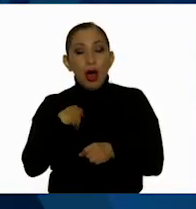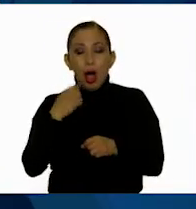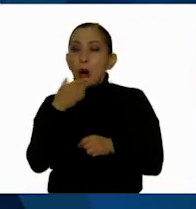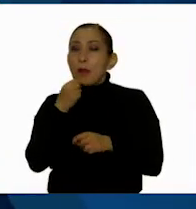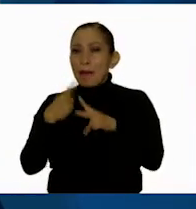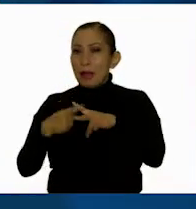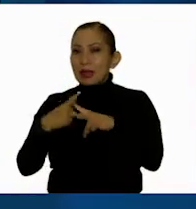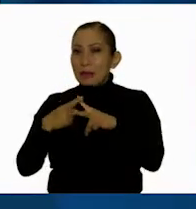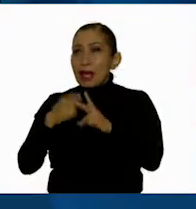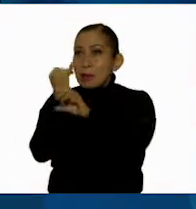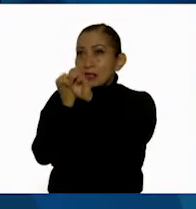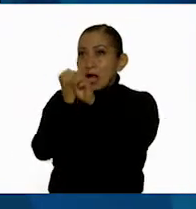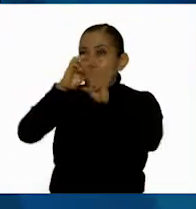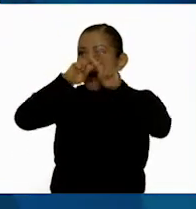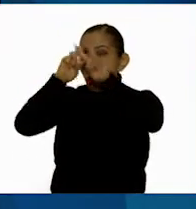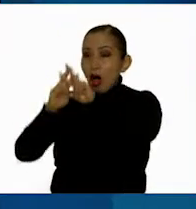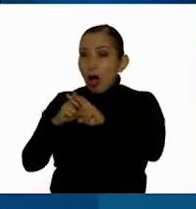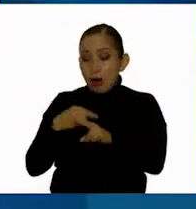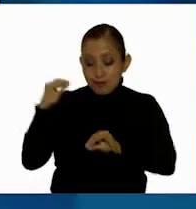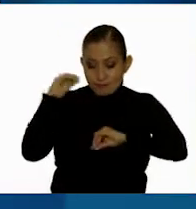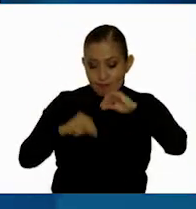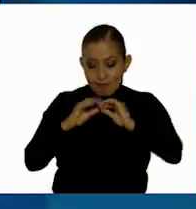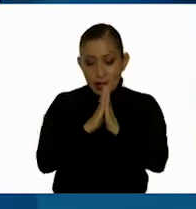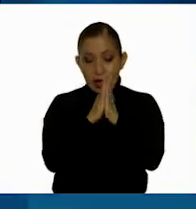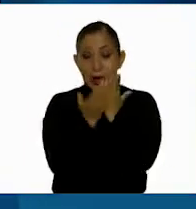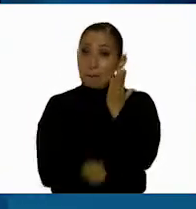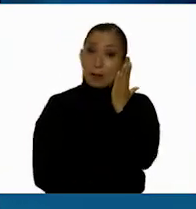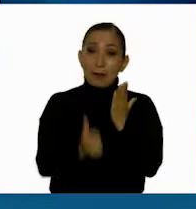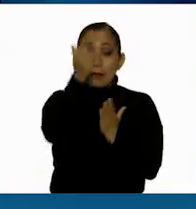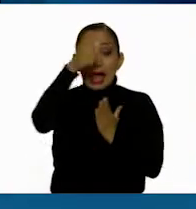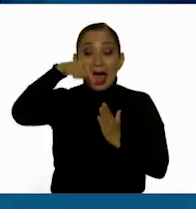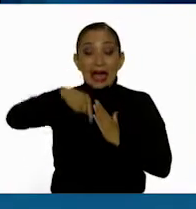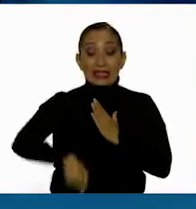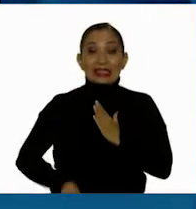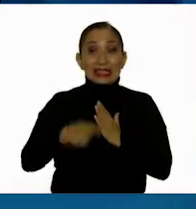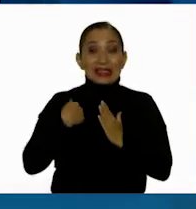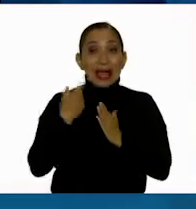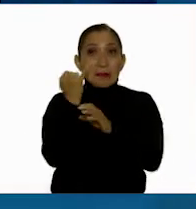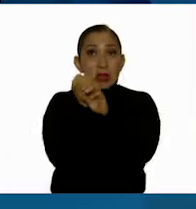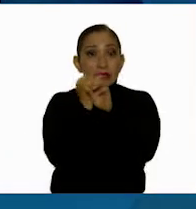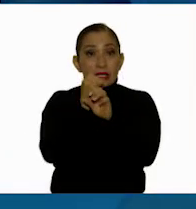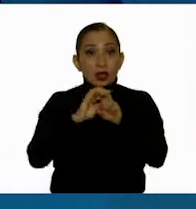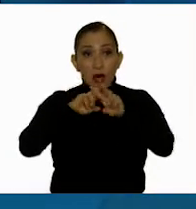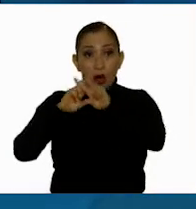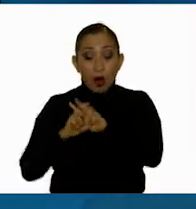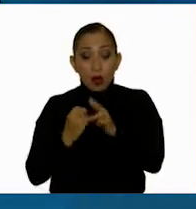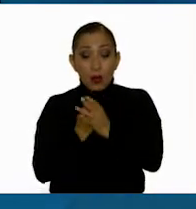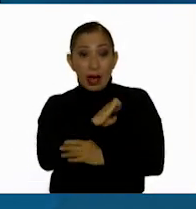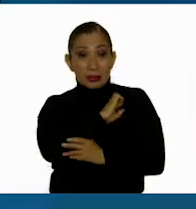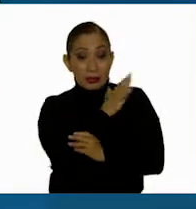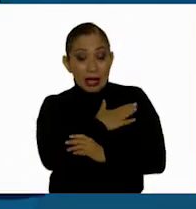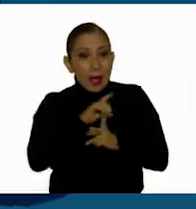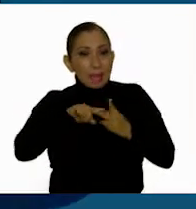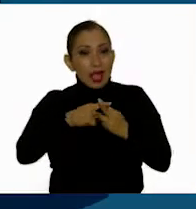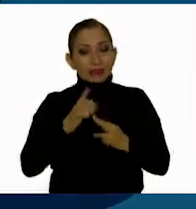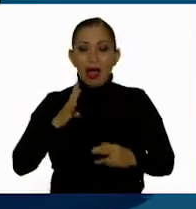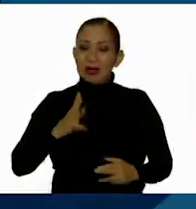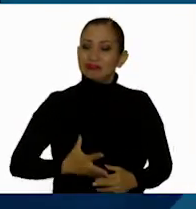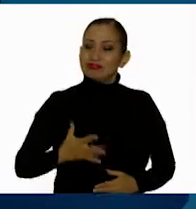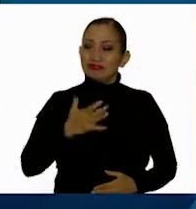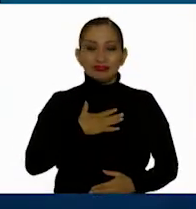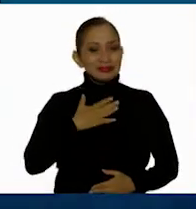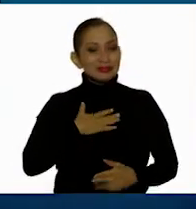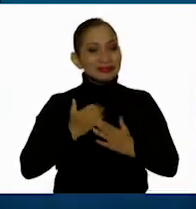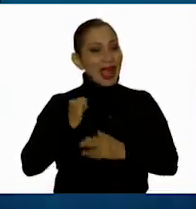y astrónomo, publicara el primer libro de arqueología en tierra novohispana. Nueva España comienza a enorgullecerse de